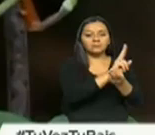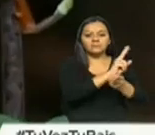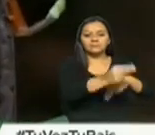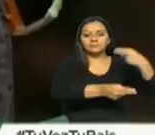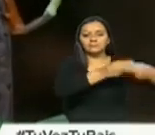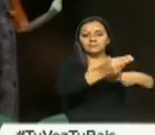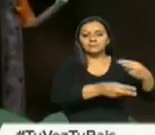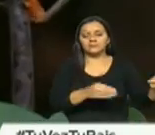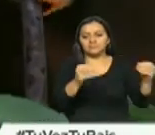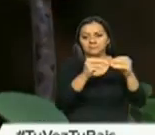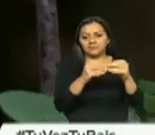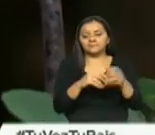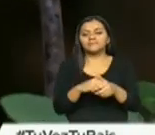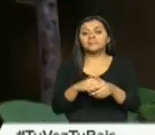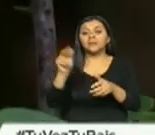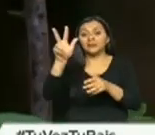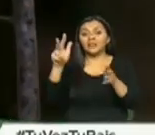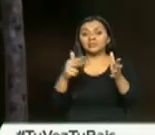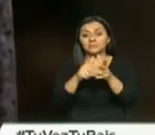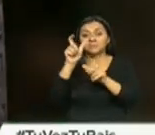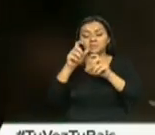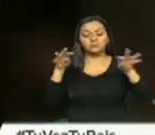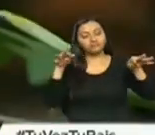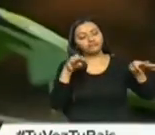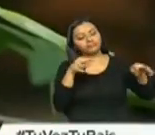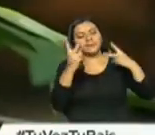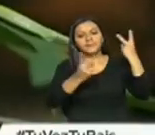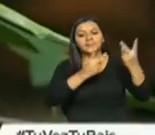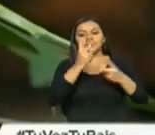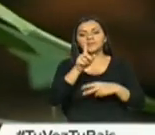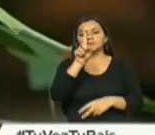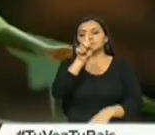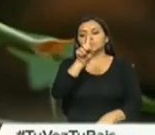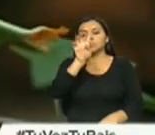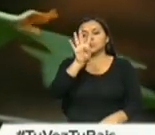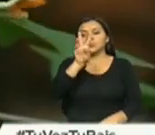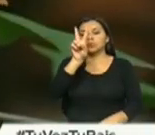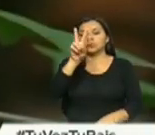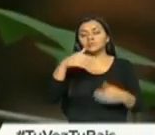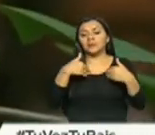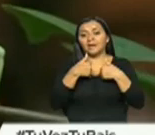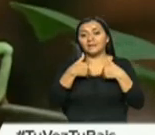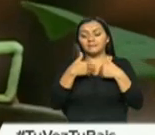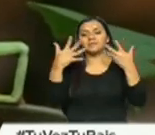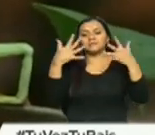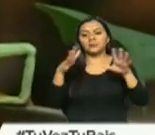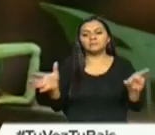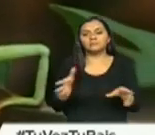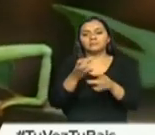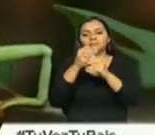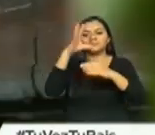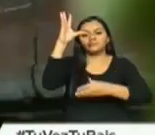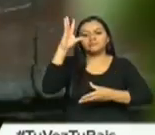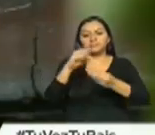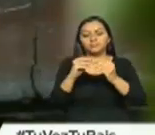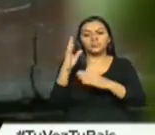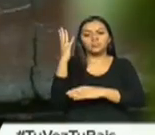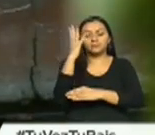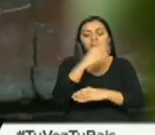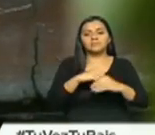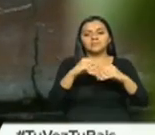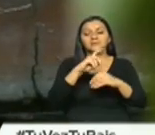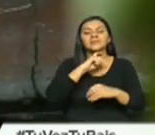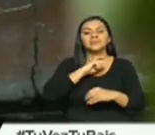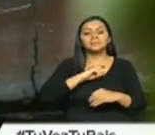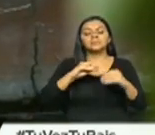El sitio, que recibe a 3.000 visitantes al año, cobija 142 especies de animales que también han sido afectados por la reducción de bosques, la